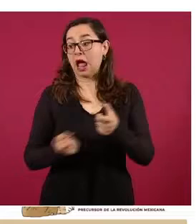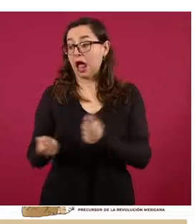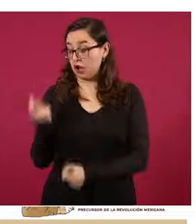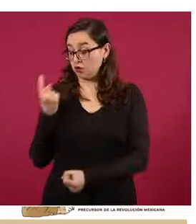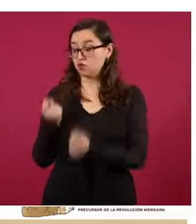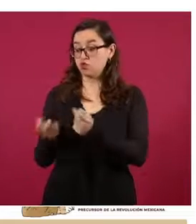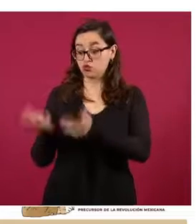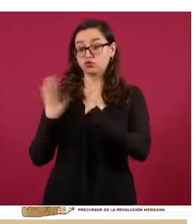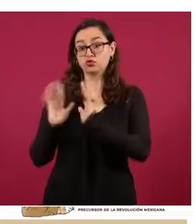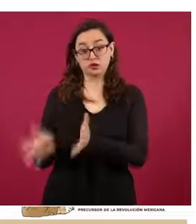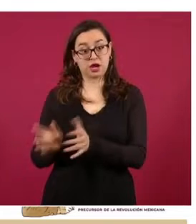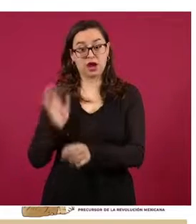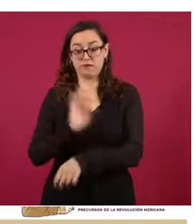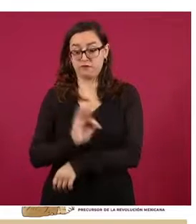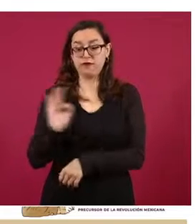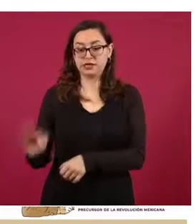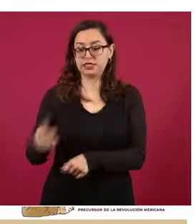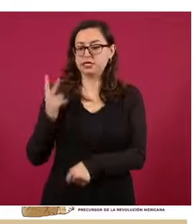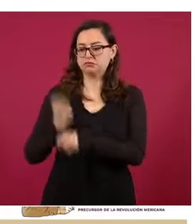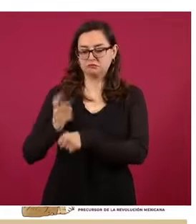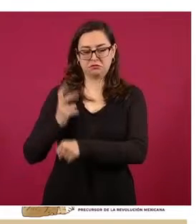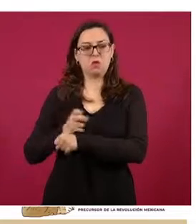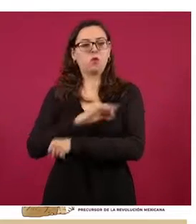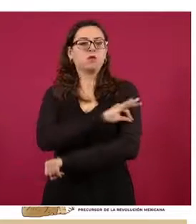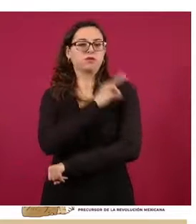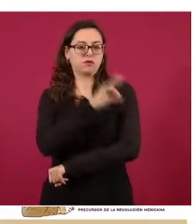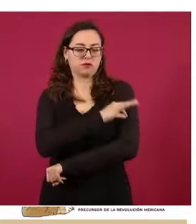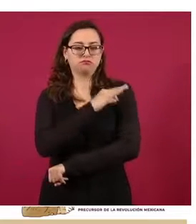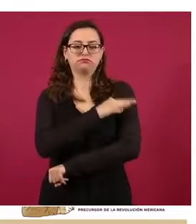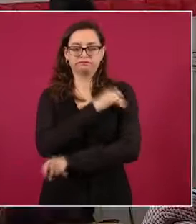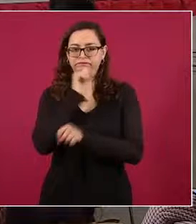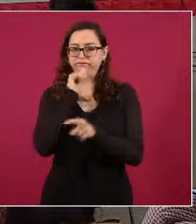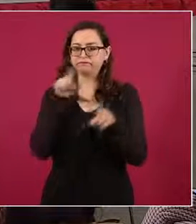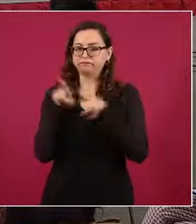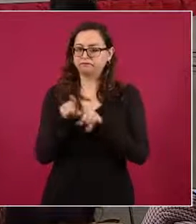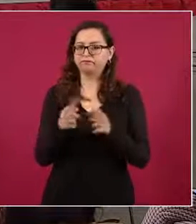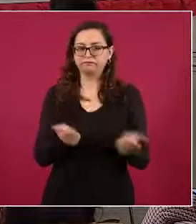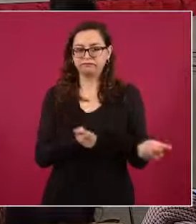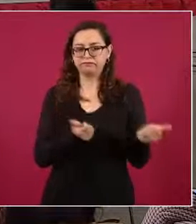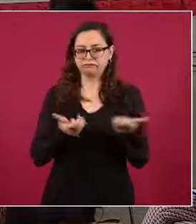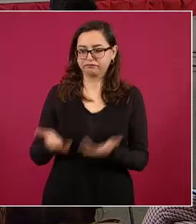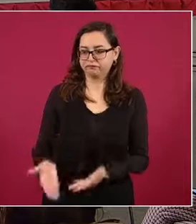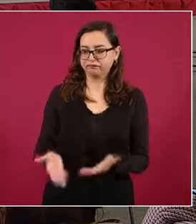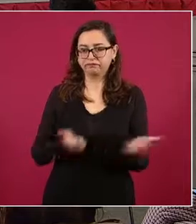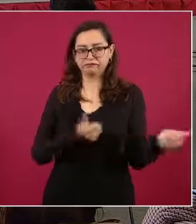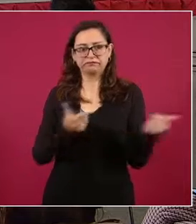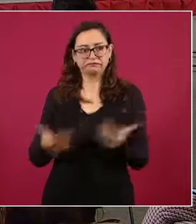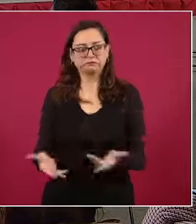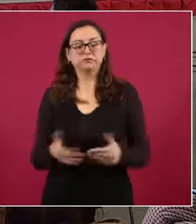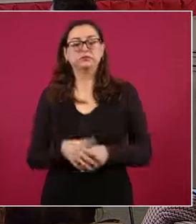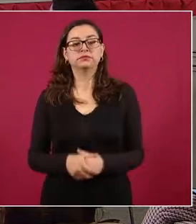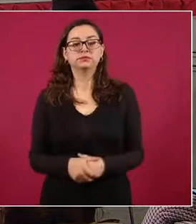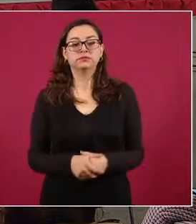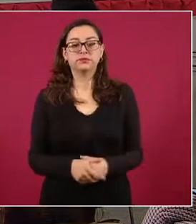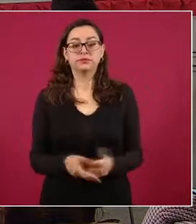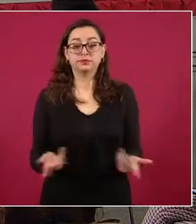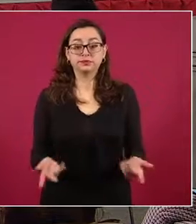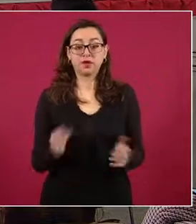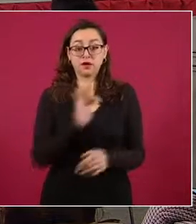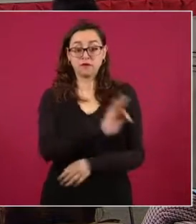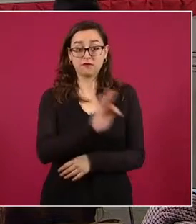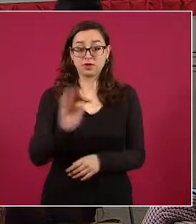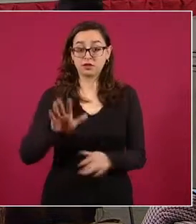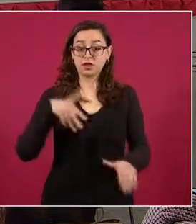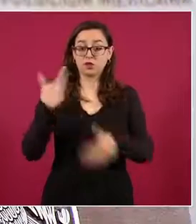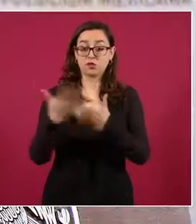han llegado las vacunas en cantidad suficiente. Y vemos en el calendario que tenemos ya 2 embarques que